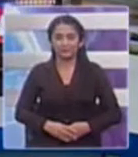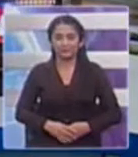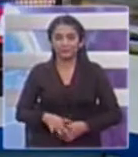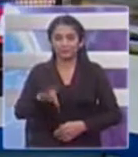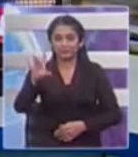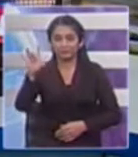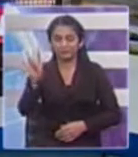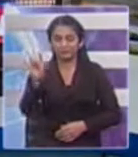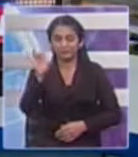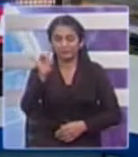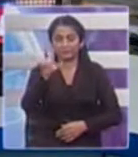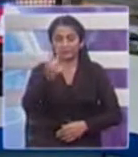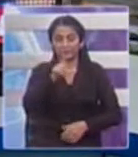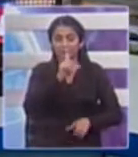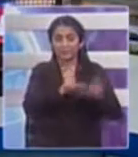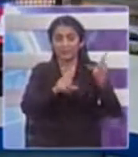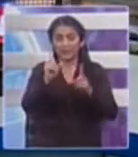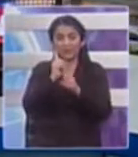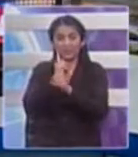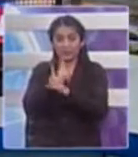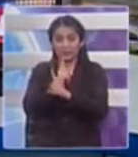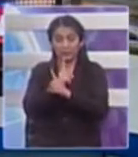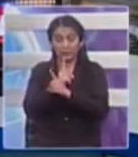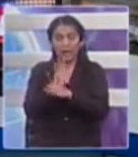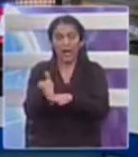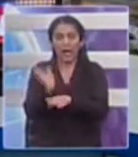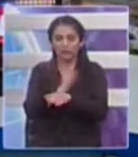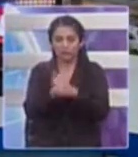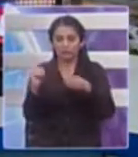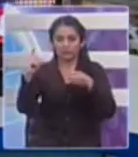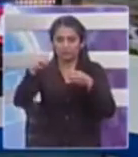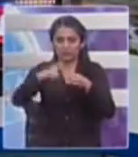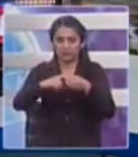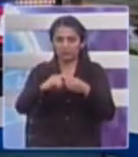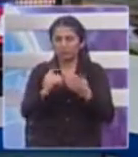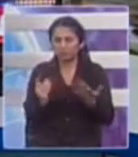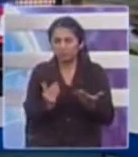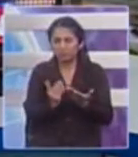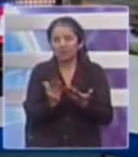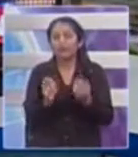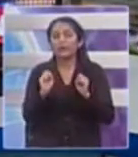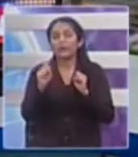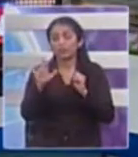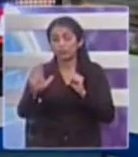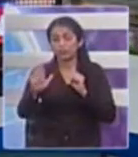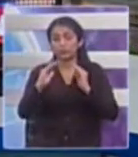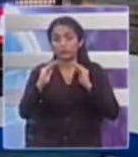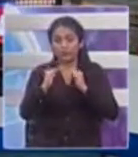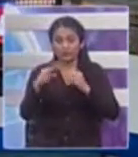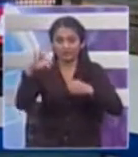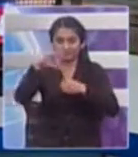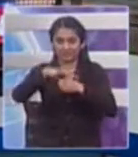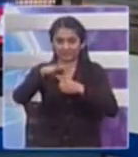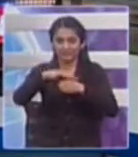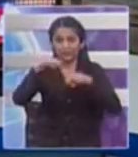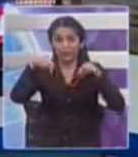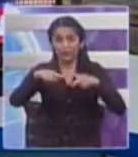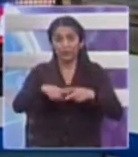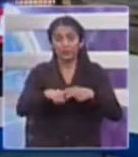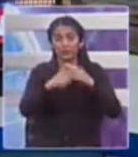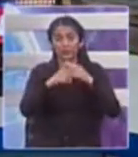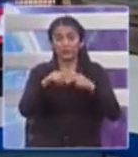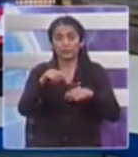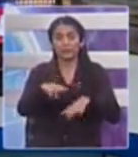883 personas con capacidades especiales se inscribieron para realizar el voto en casa, proceso que inició a las 7 de la mañana a nivel